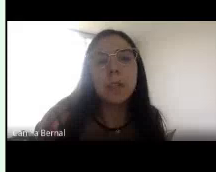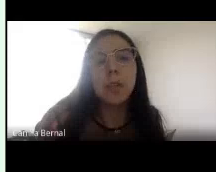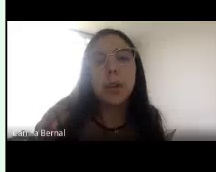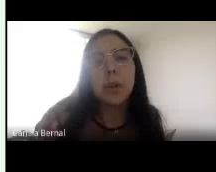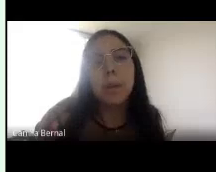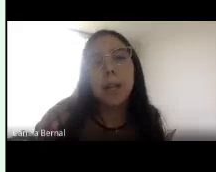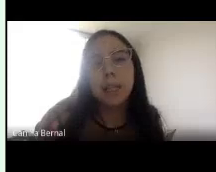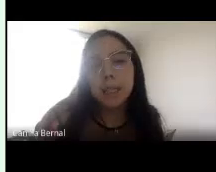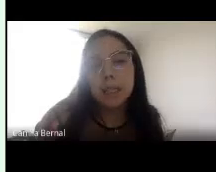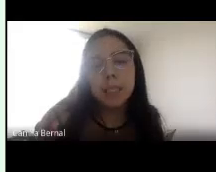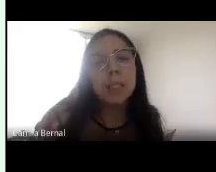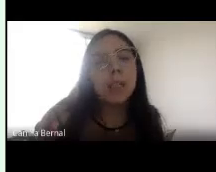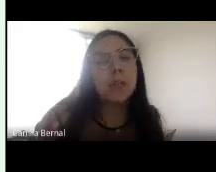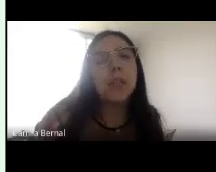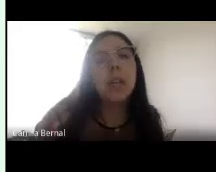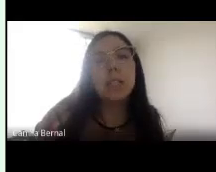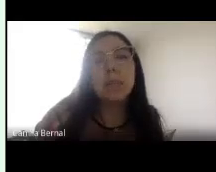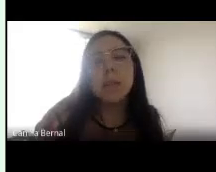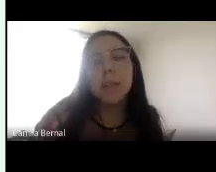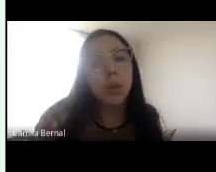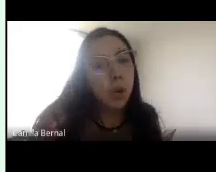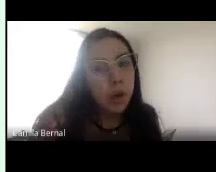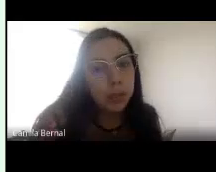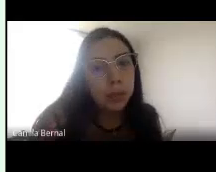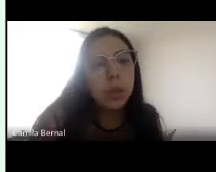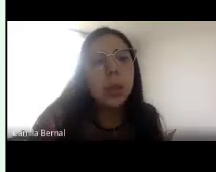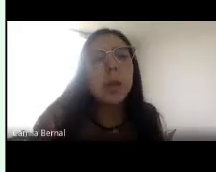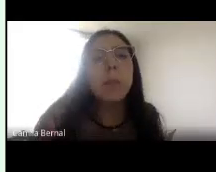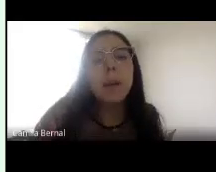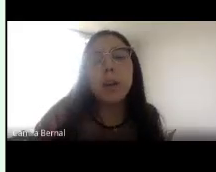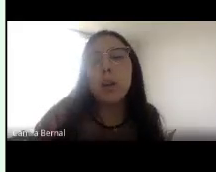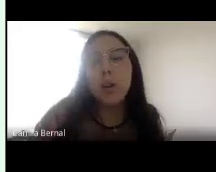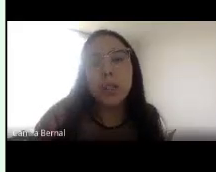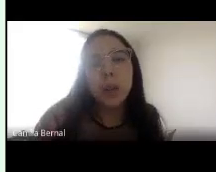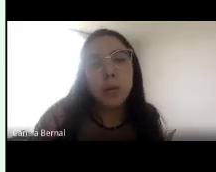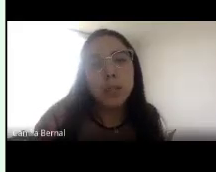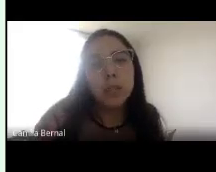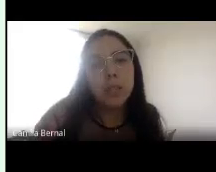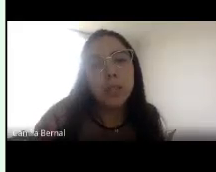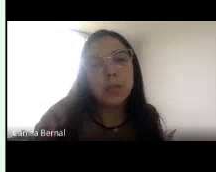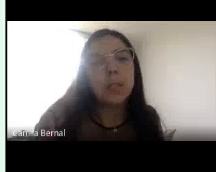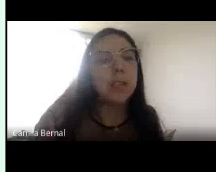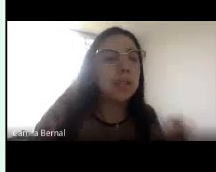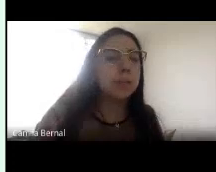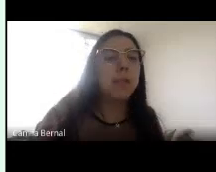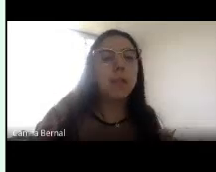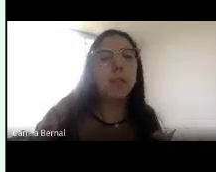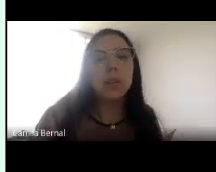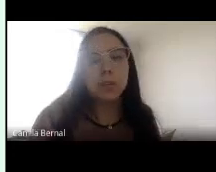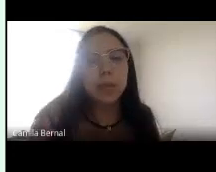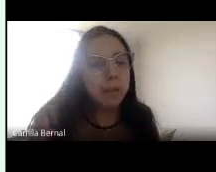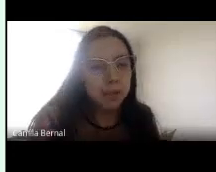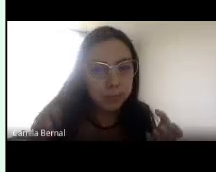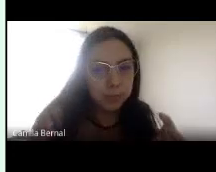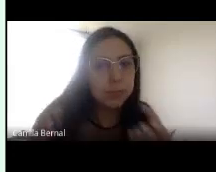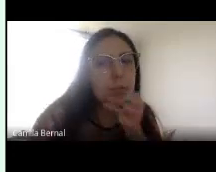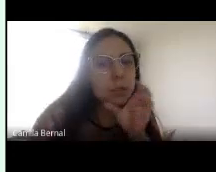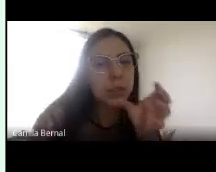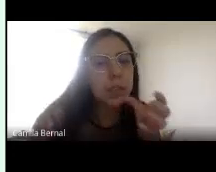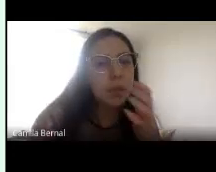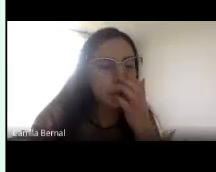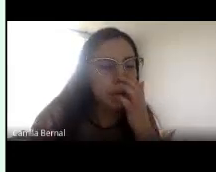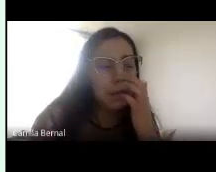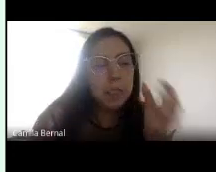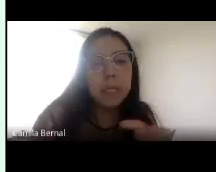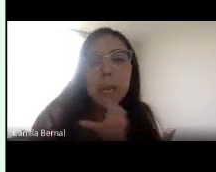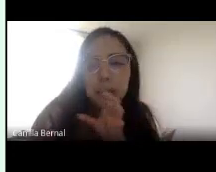el caso del color aparente, se tiene unidades de platino y cobalto. Para el olor y sabor se tiene si es aceptable o no aceptable. Entonces,